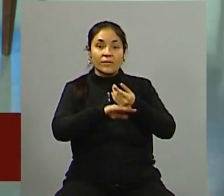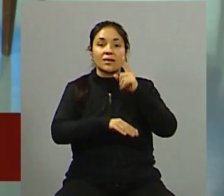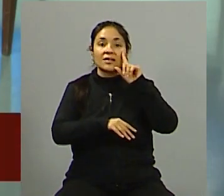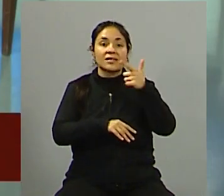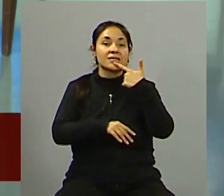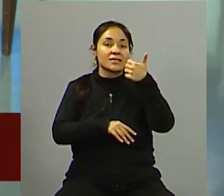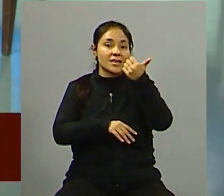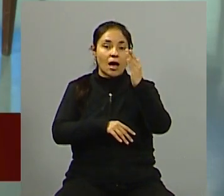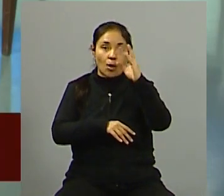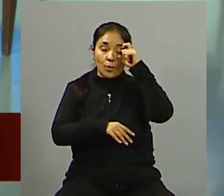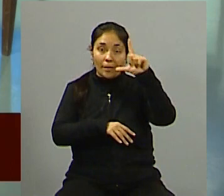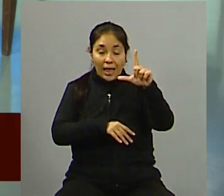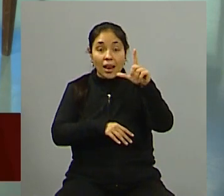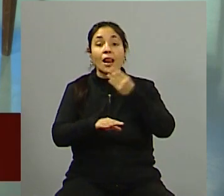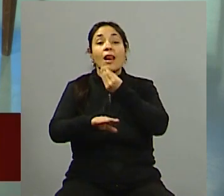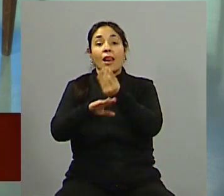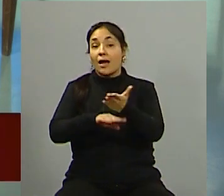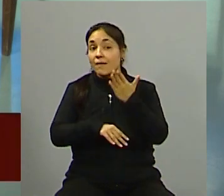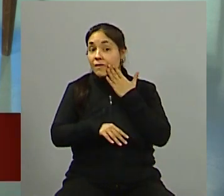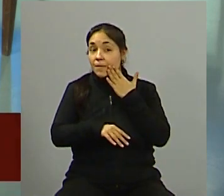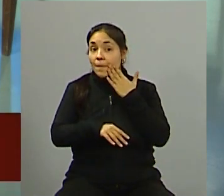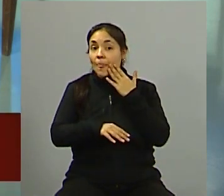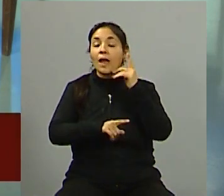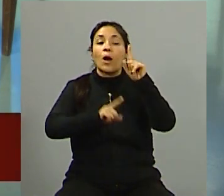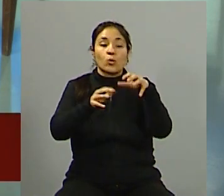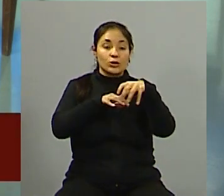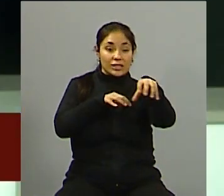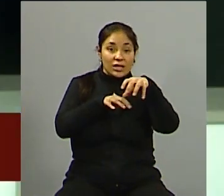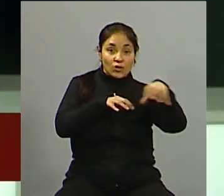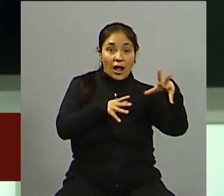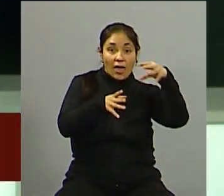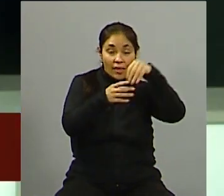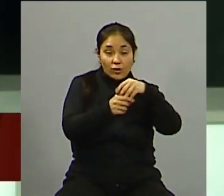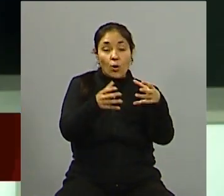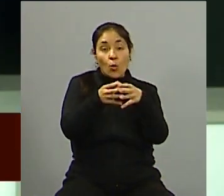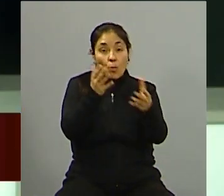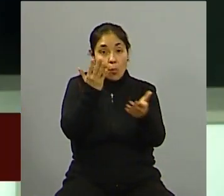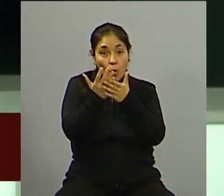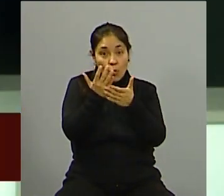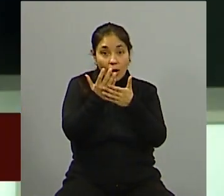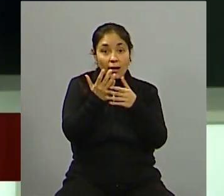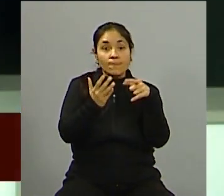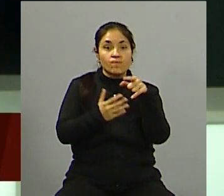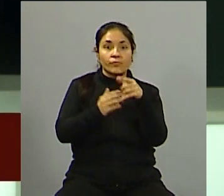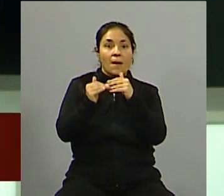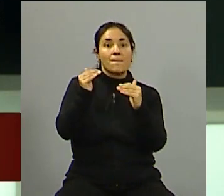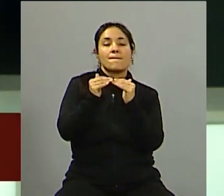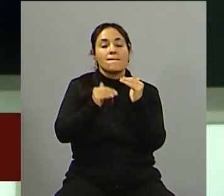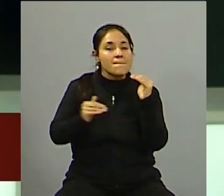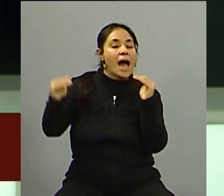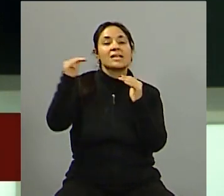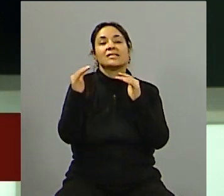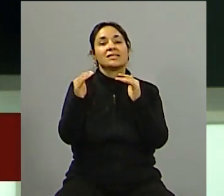Díaz Ayuso, hay muchos sectores internos del Partido Popular que sostienen que ellos hubieran alcanzado la mayoría necesaria para en